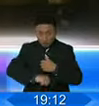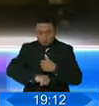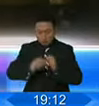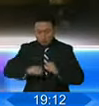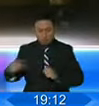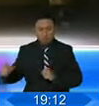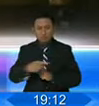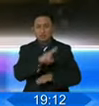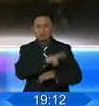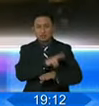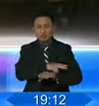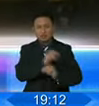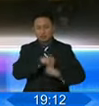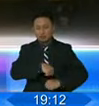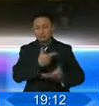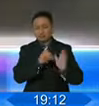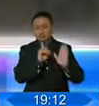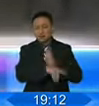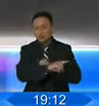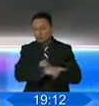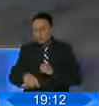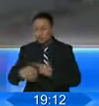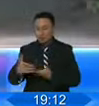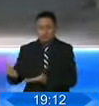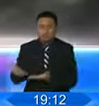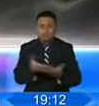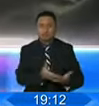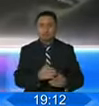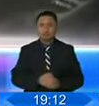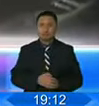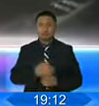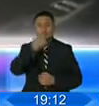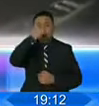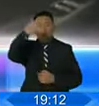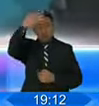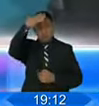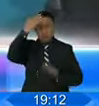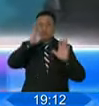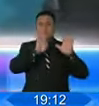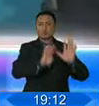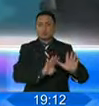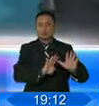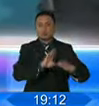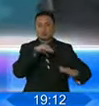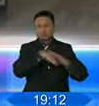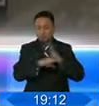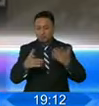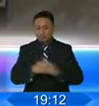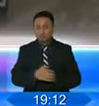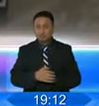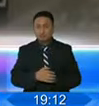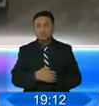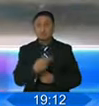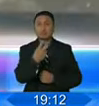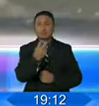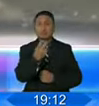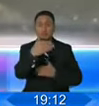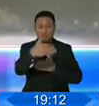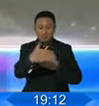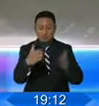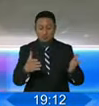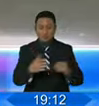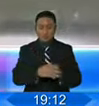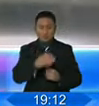acercarse a la fiscalía para coordinar las devoluciones. En Santo Domingo ejecutaron 9 allanamientos. En uno de los inmuebles encontraron 12 kilos de droga y un arma de